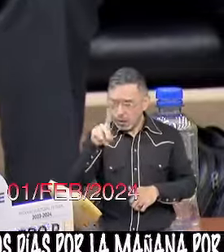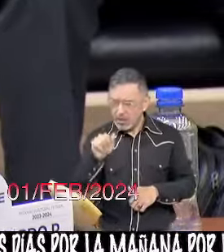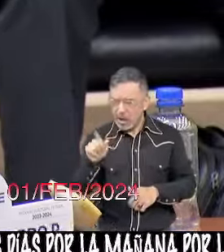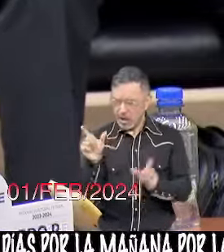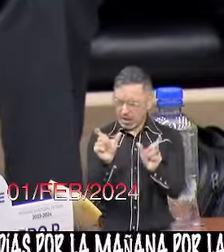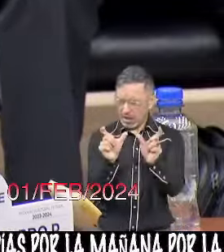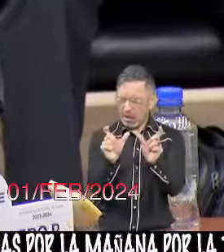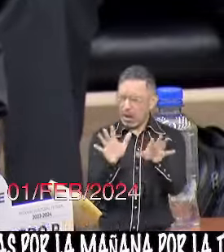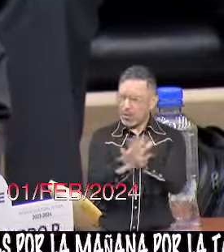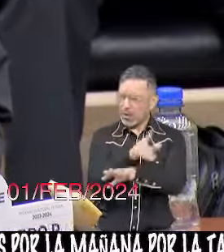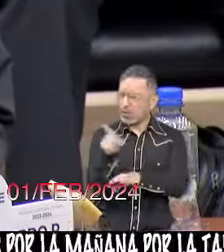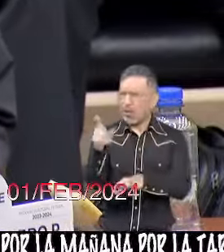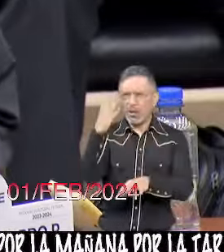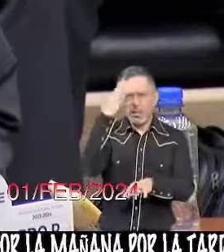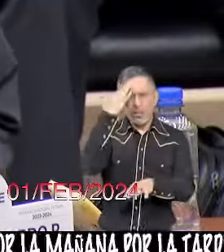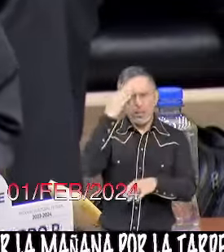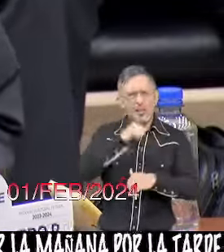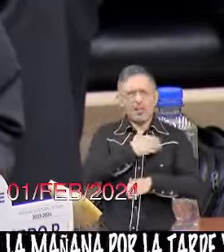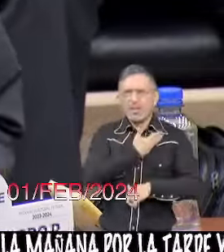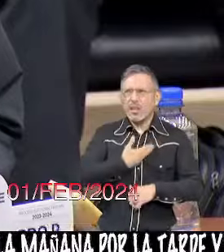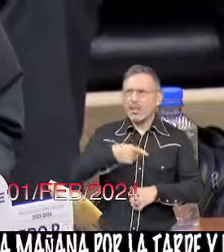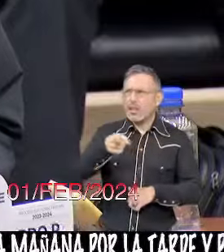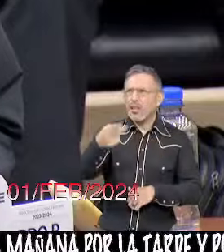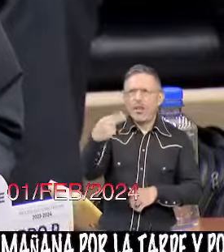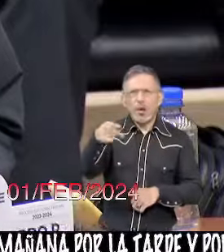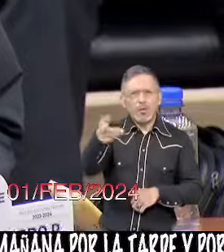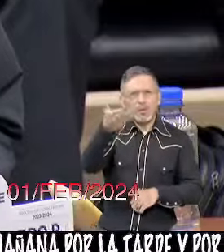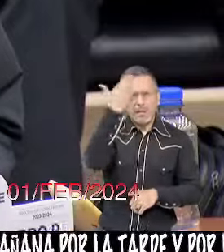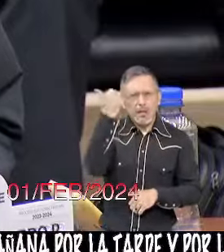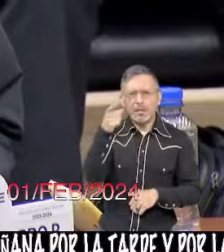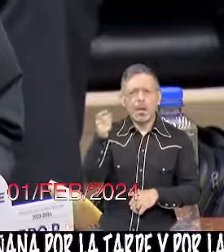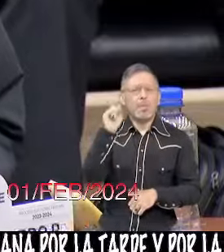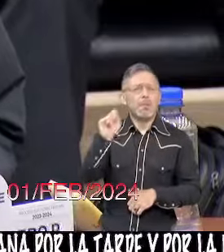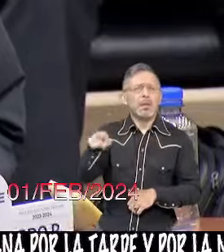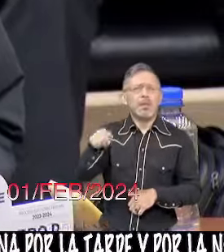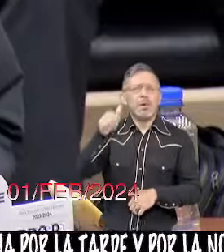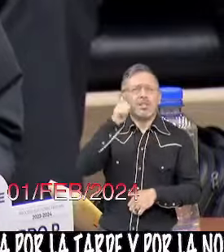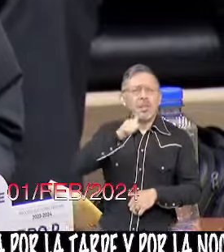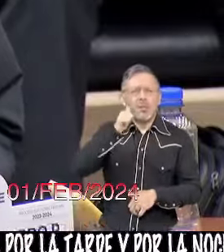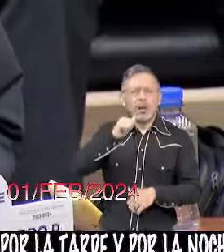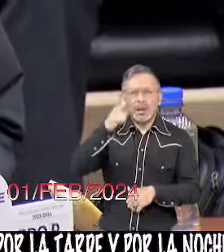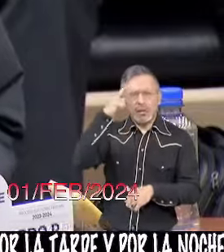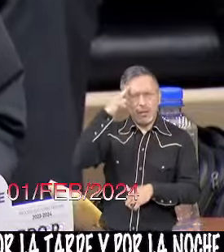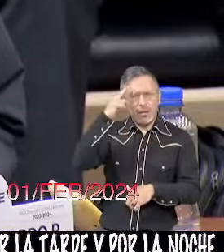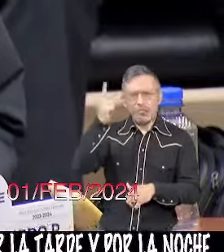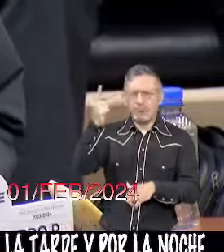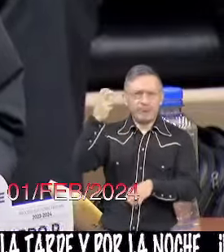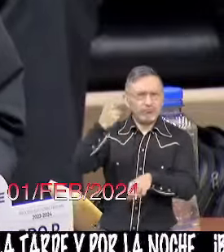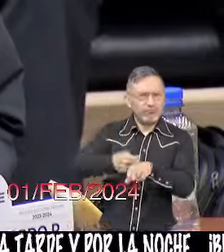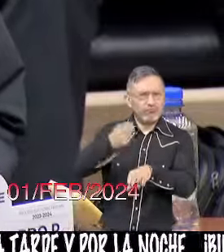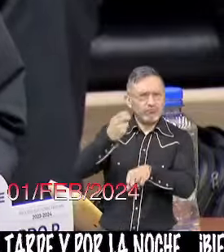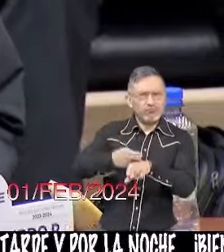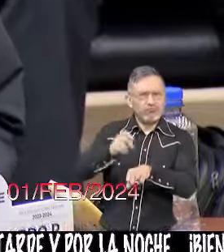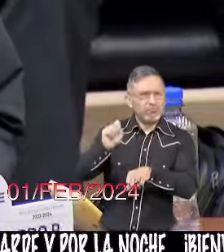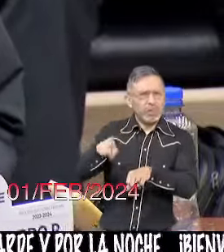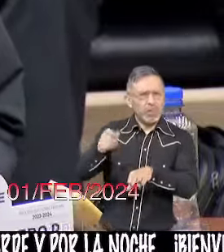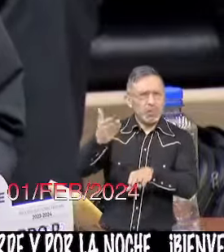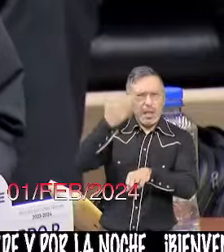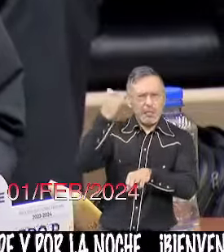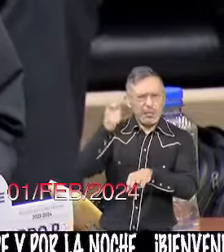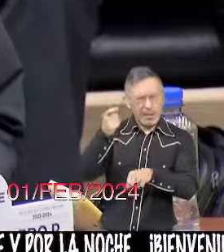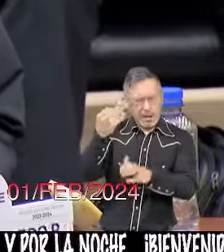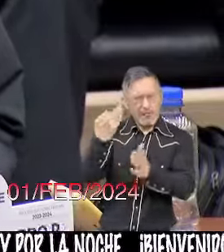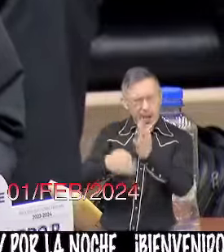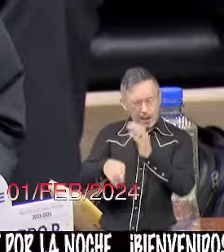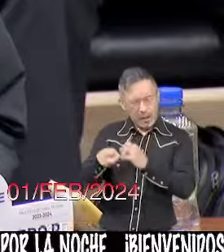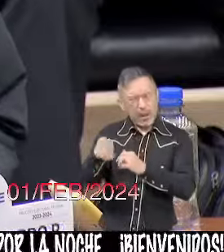del dirigente se saben, pero siempre repiten las mismas necedades, ya deberían aprendérselas. Y preguntaría si no